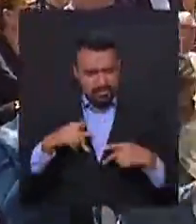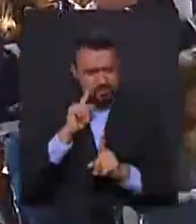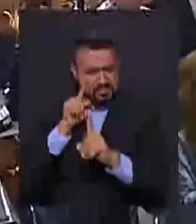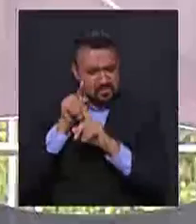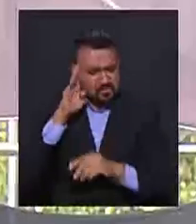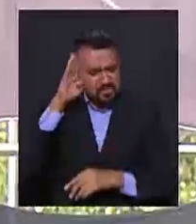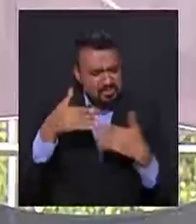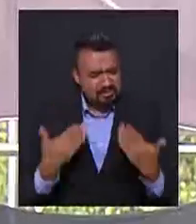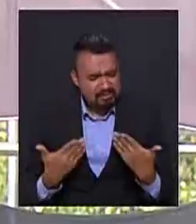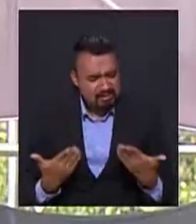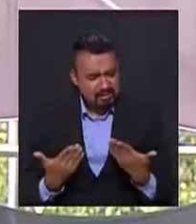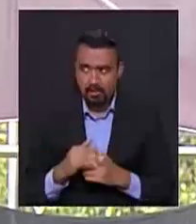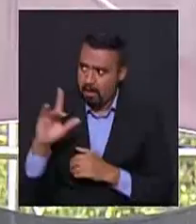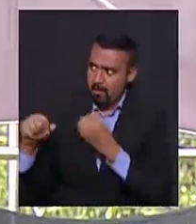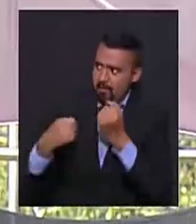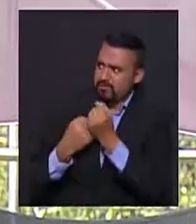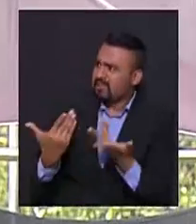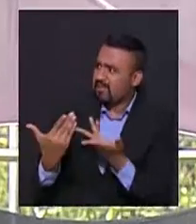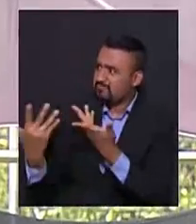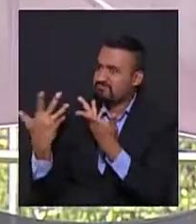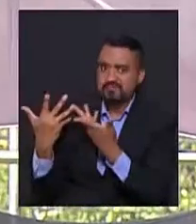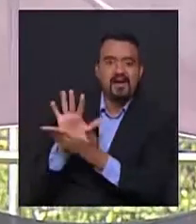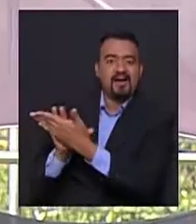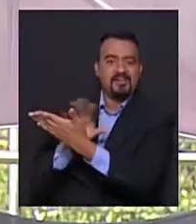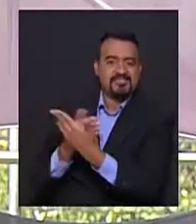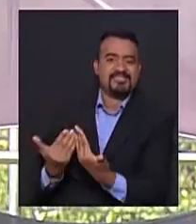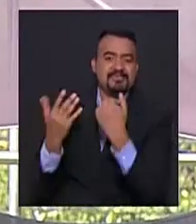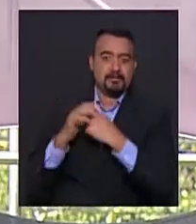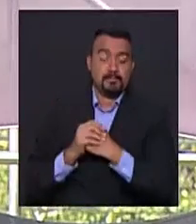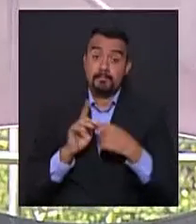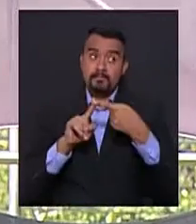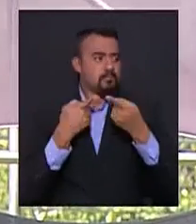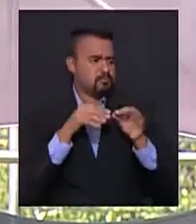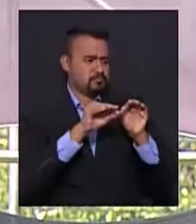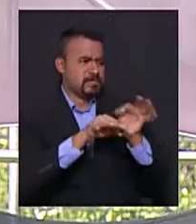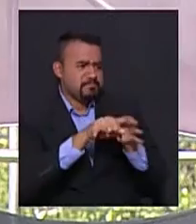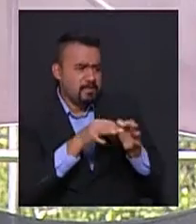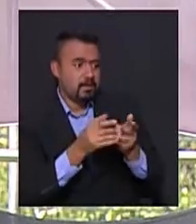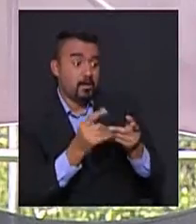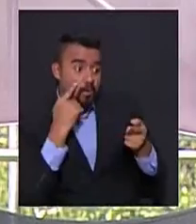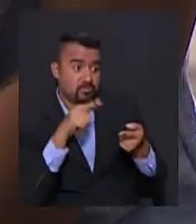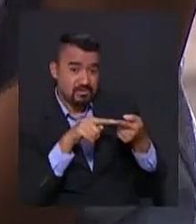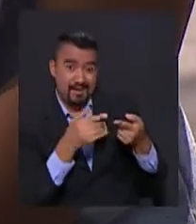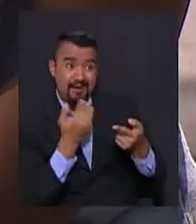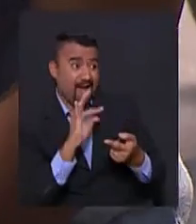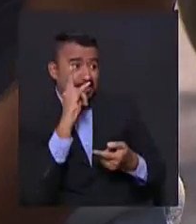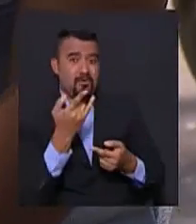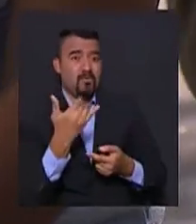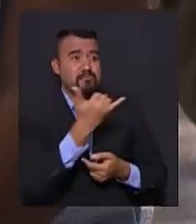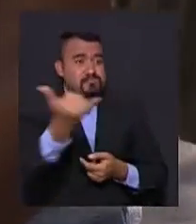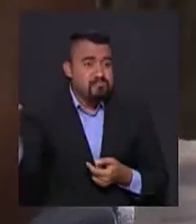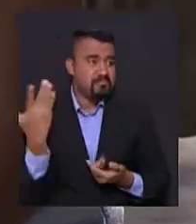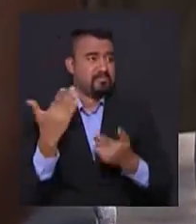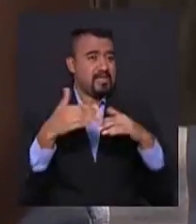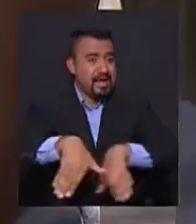familia. Lo primero es mostrarles que hay otras opciones ahí, esperando por ellos. No queremos más niños